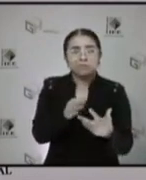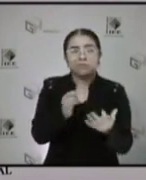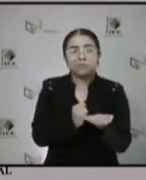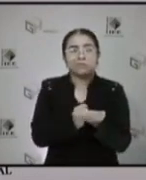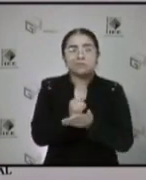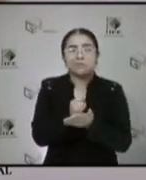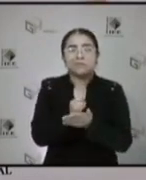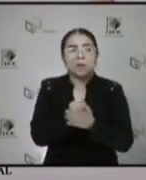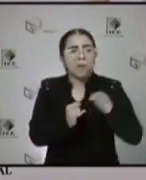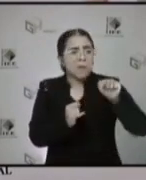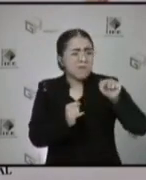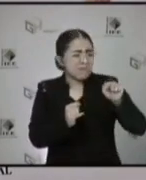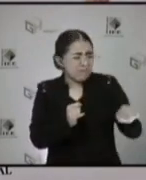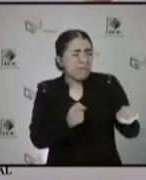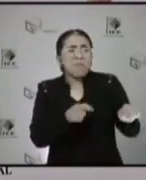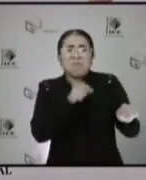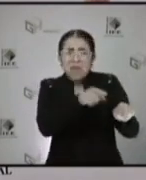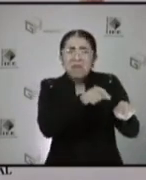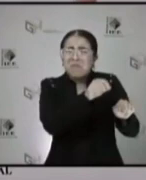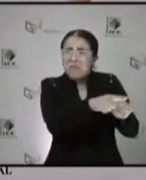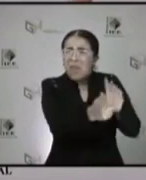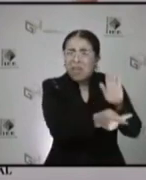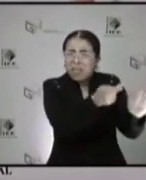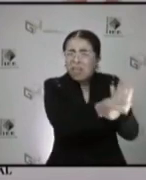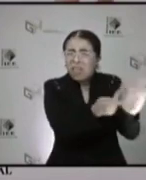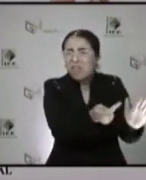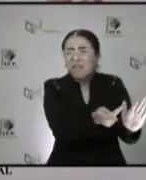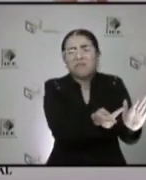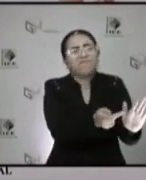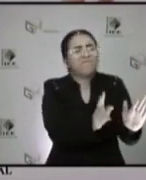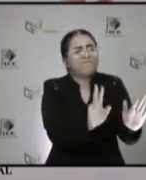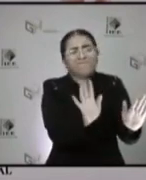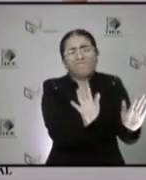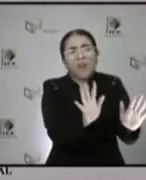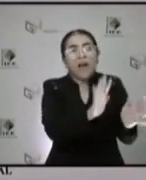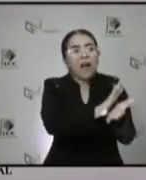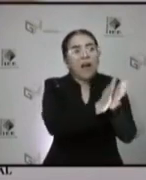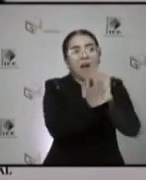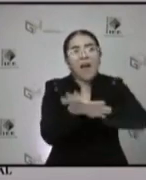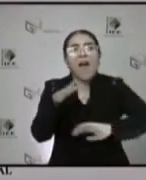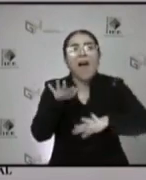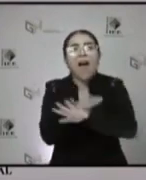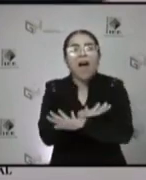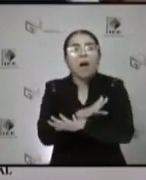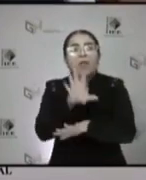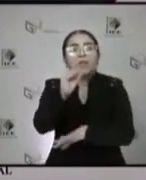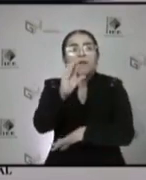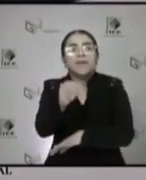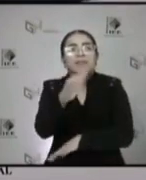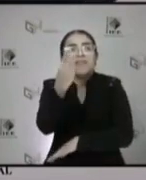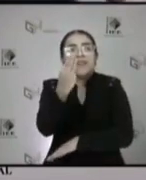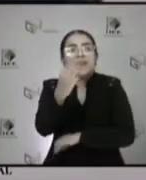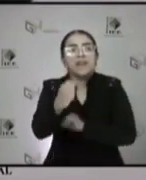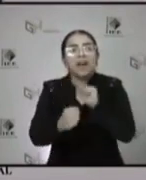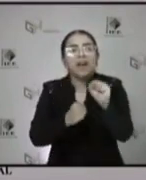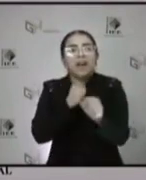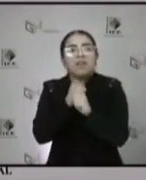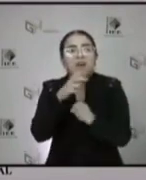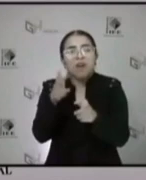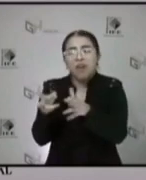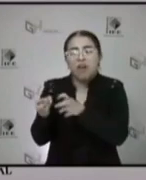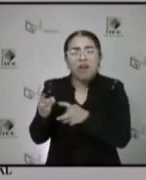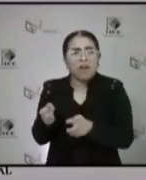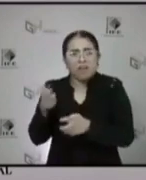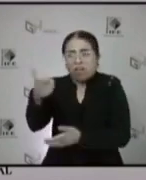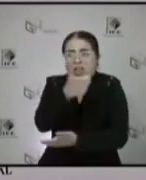decidir entre lo mismo de siempre o un verdadero cambio, entre 93 años de robos y saqueos